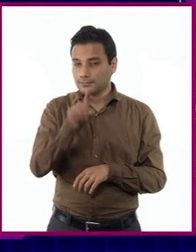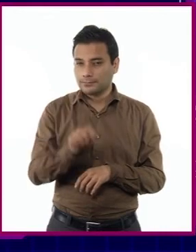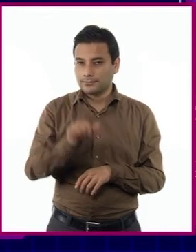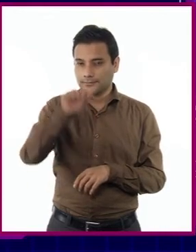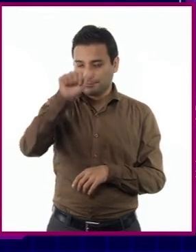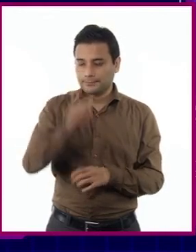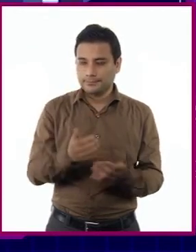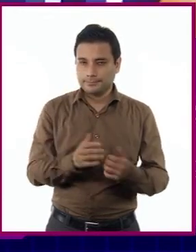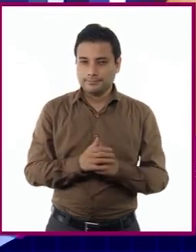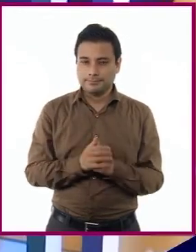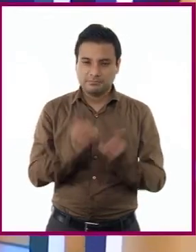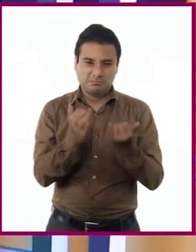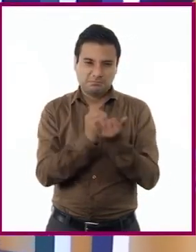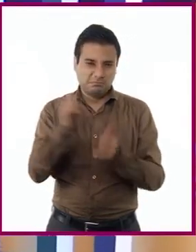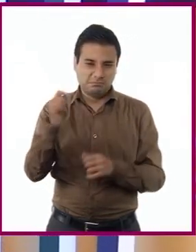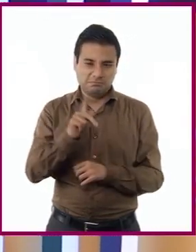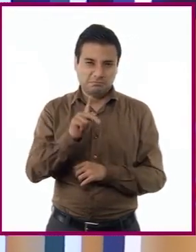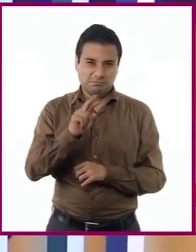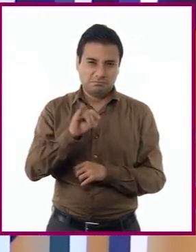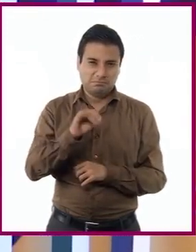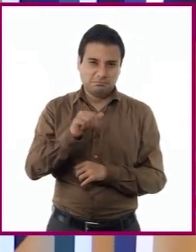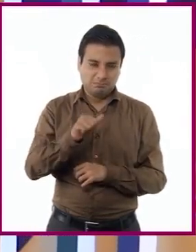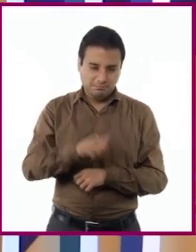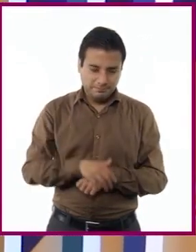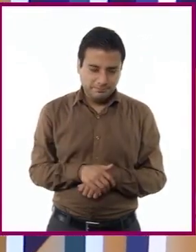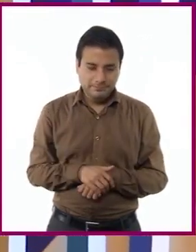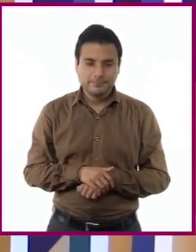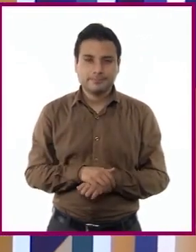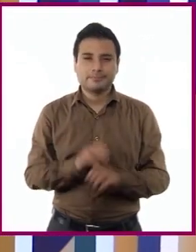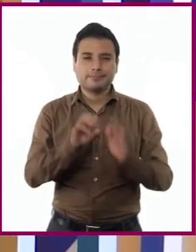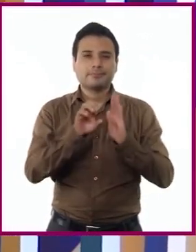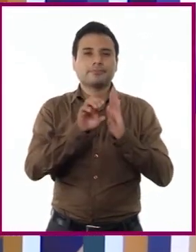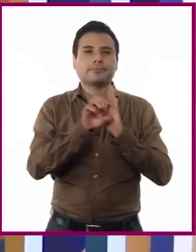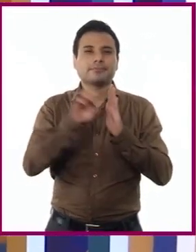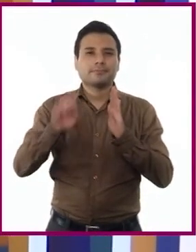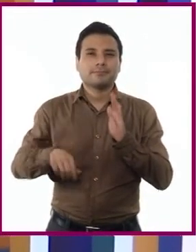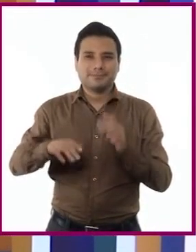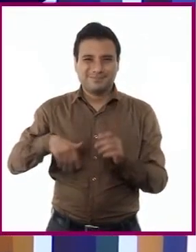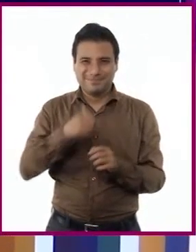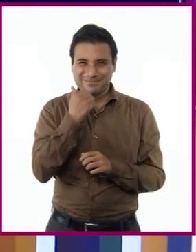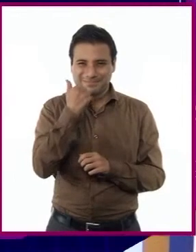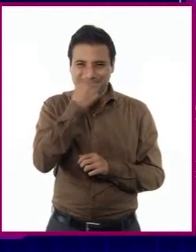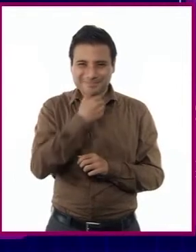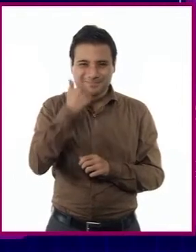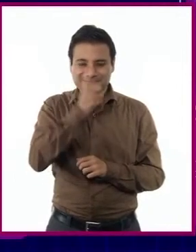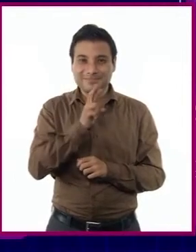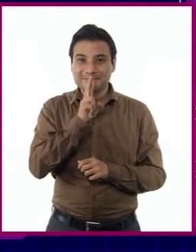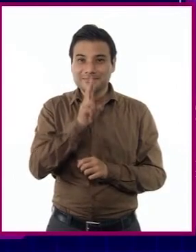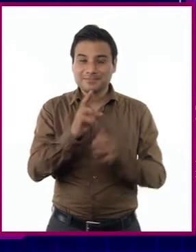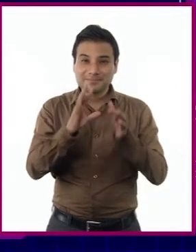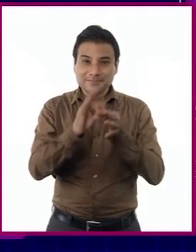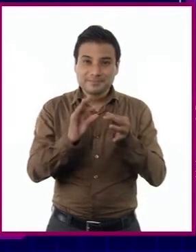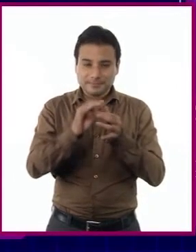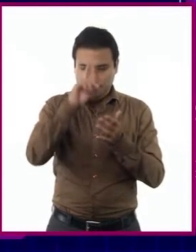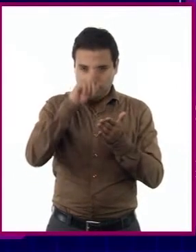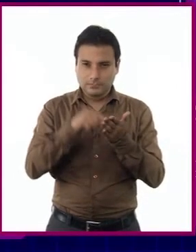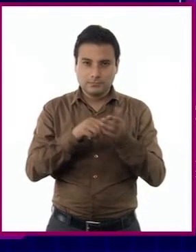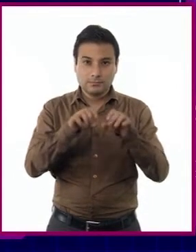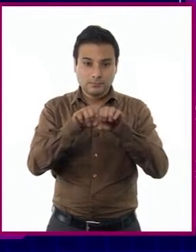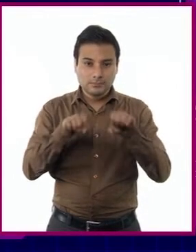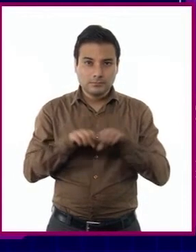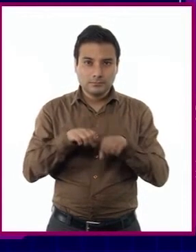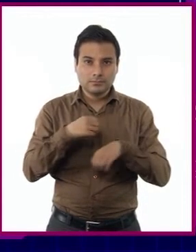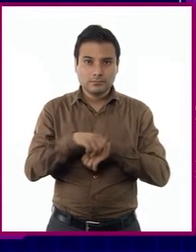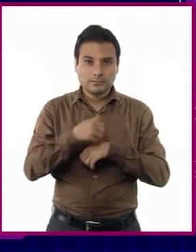red si se retoman las respuestas de los estudiantes parece que el equipo 3 está en lo